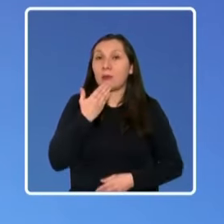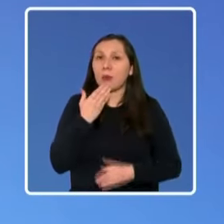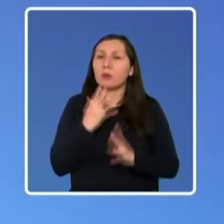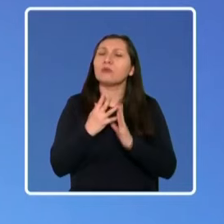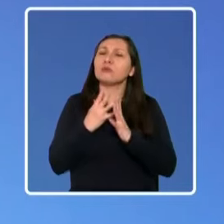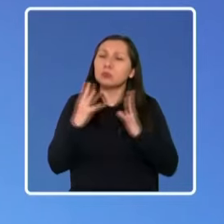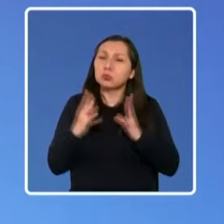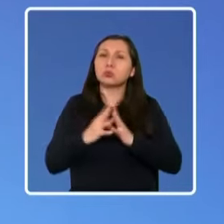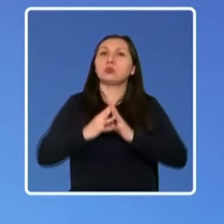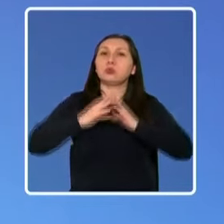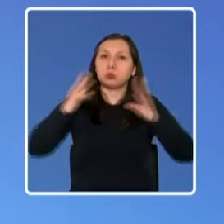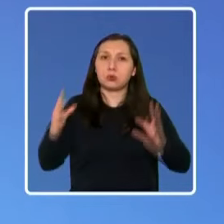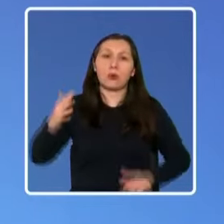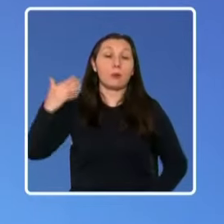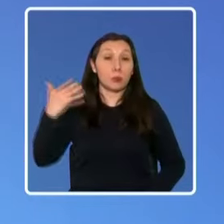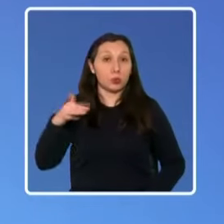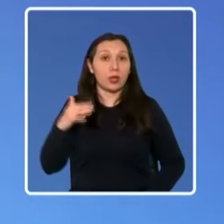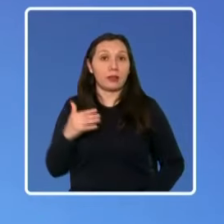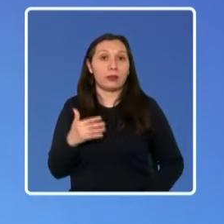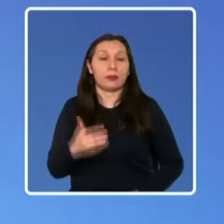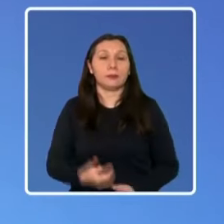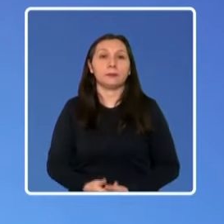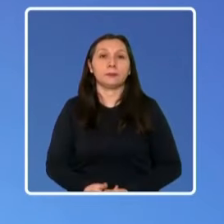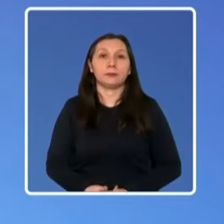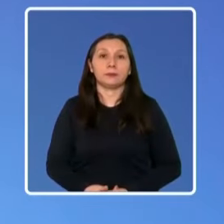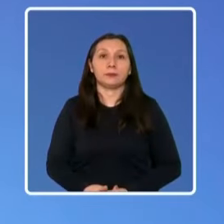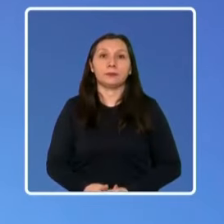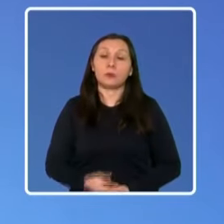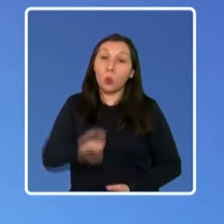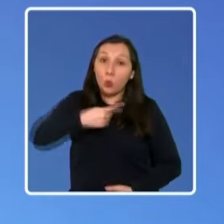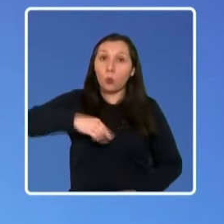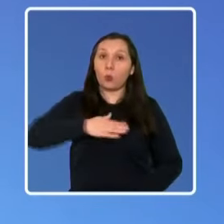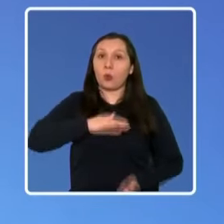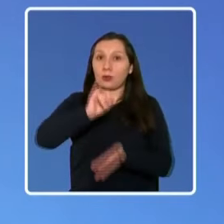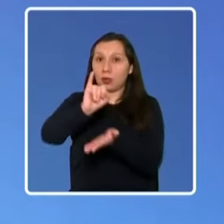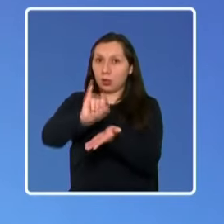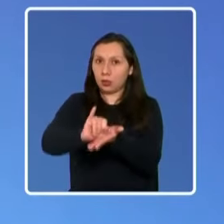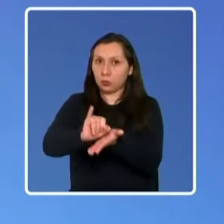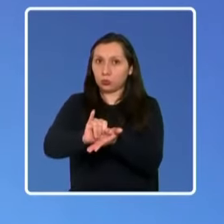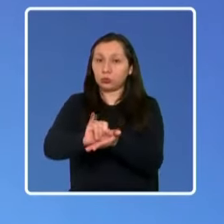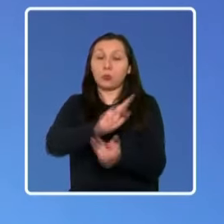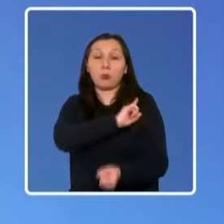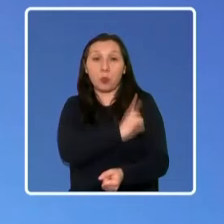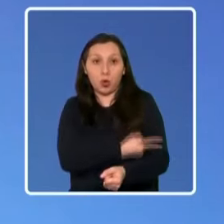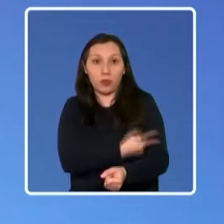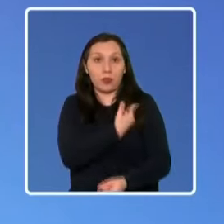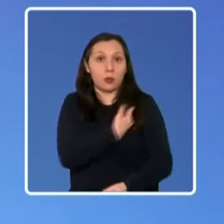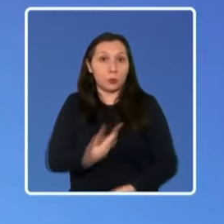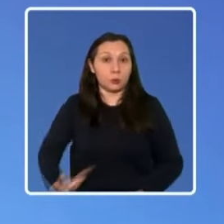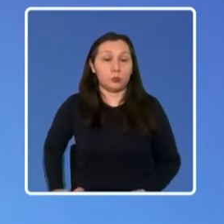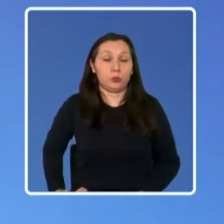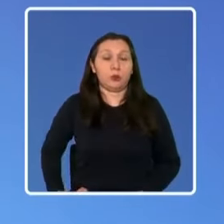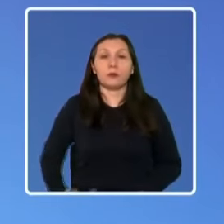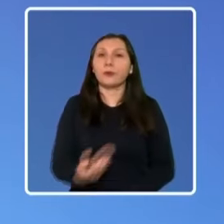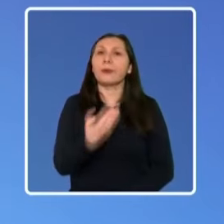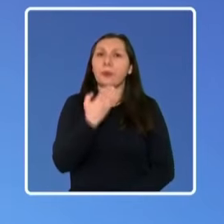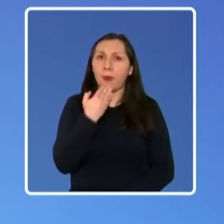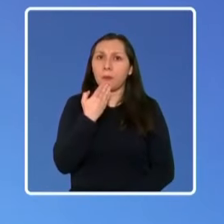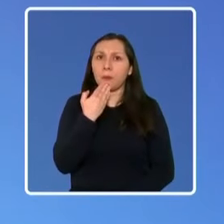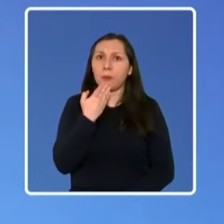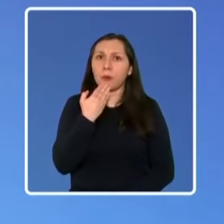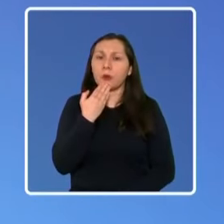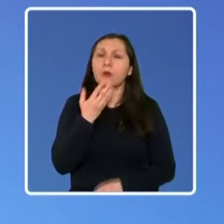muy, muy importante, es que nuestra institucionalidad como Poder Ejecutivo también